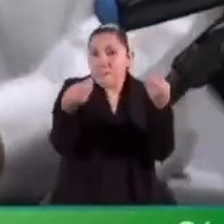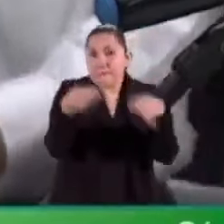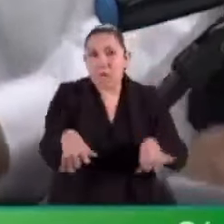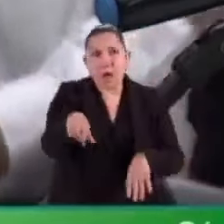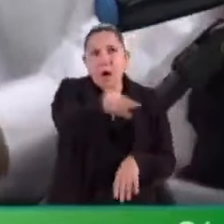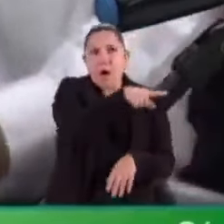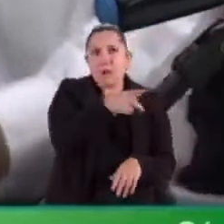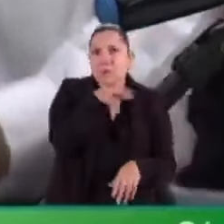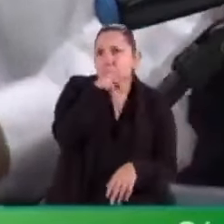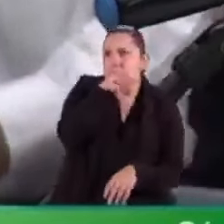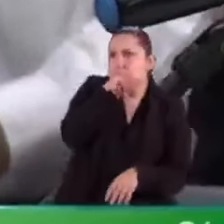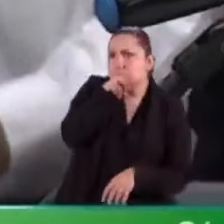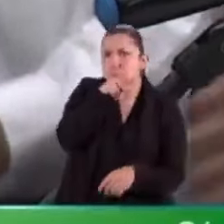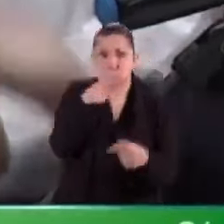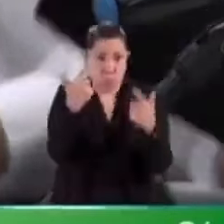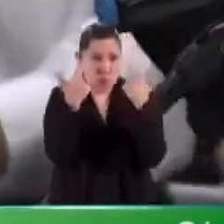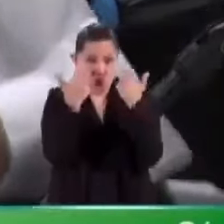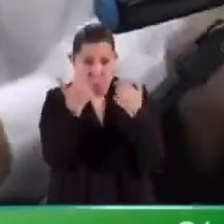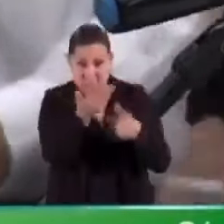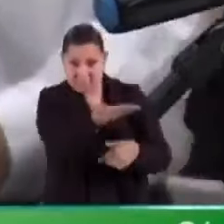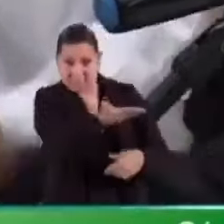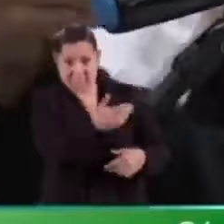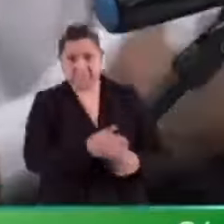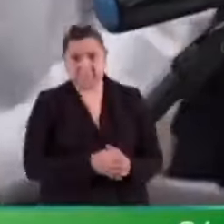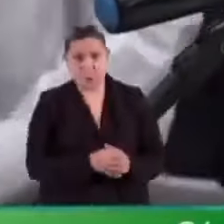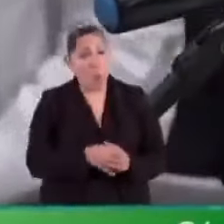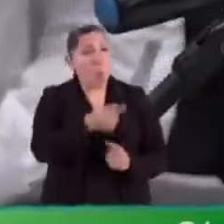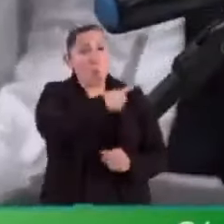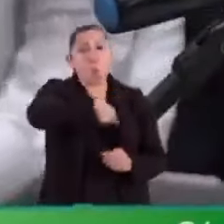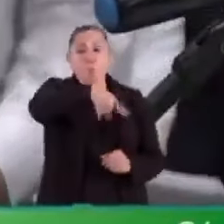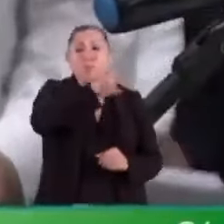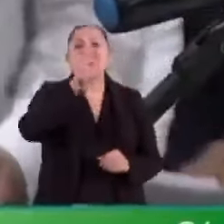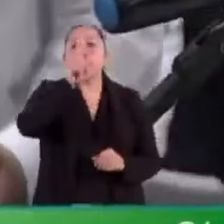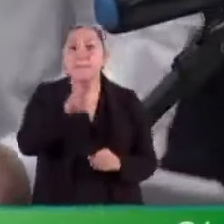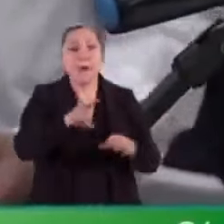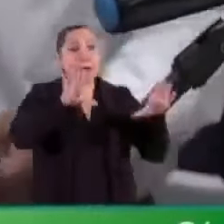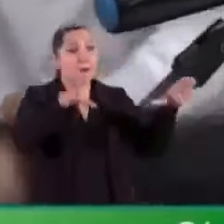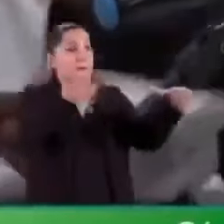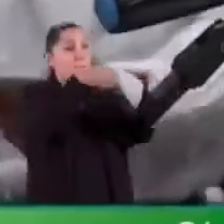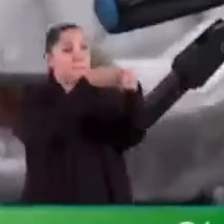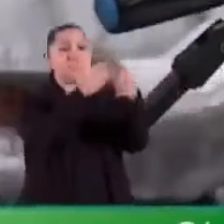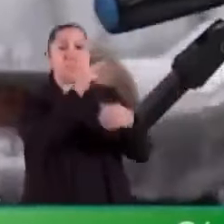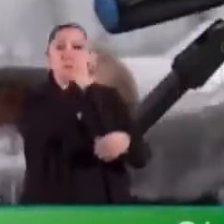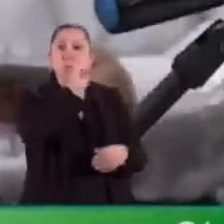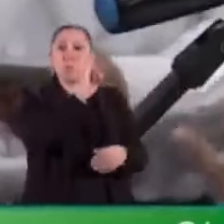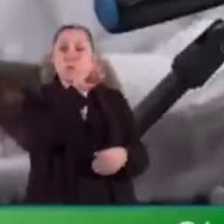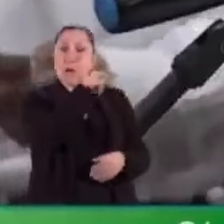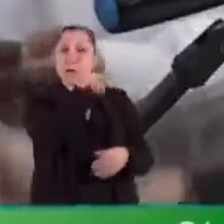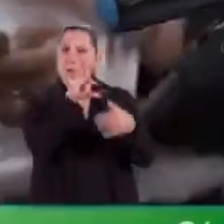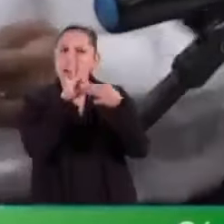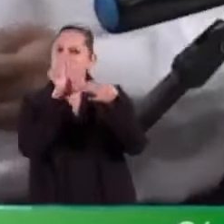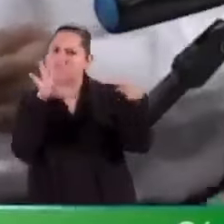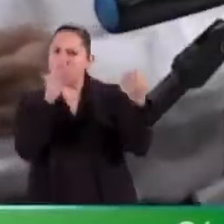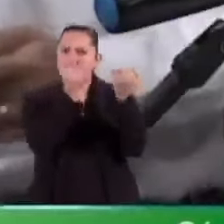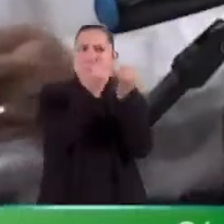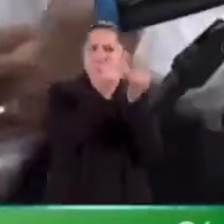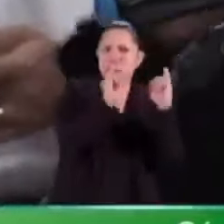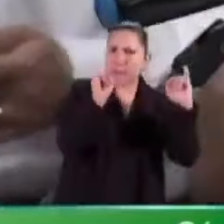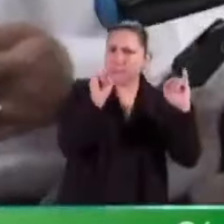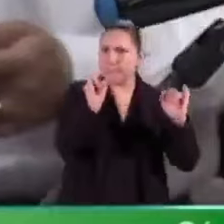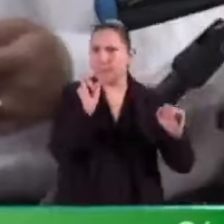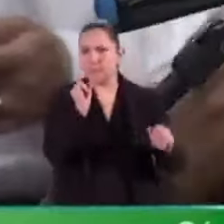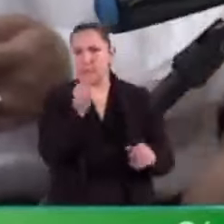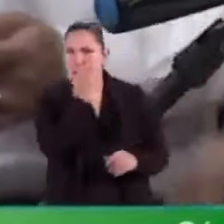es la independencia del Poder Judicial, como aquí vienen a decir. No, lo que les importa es proteger